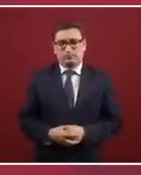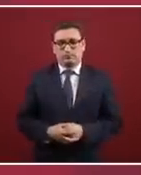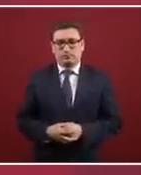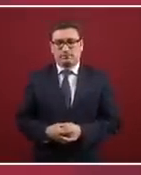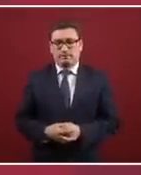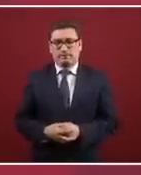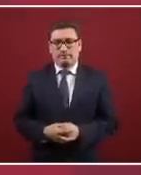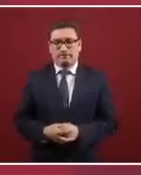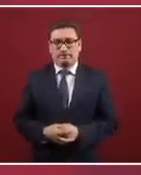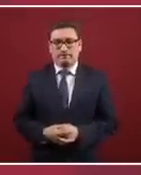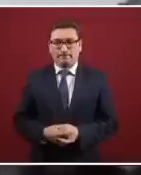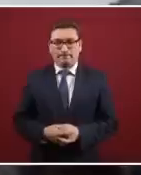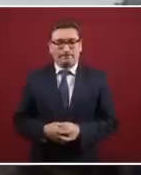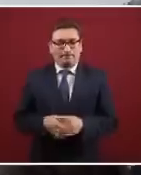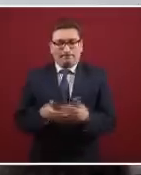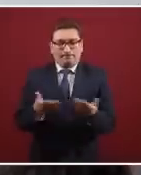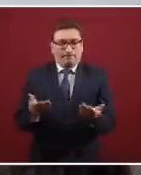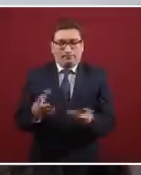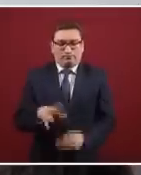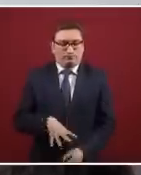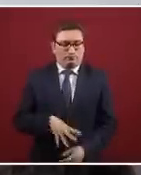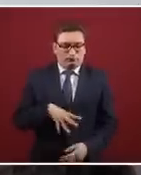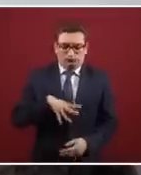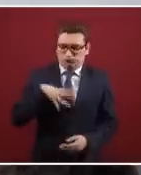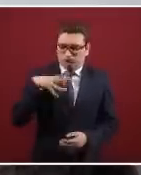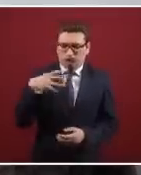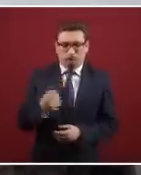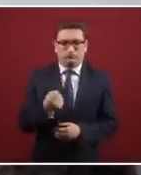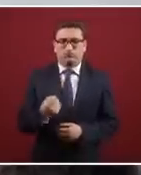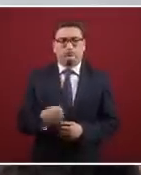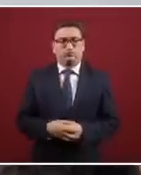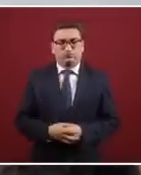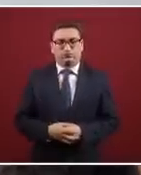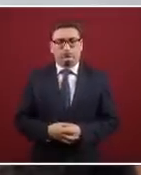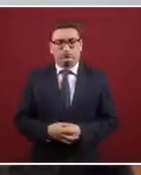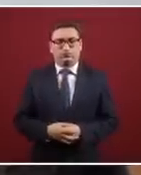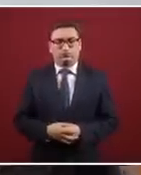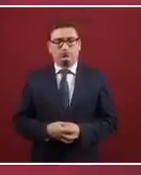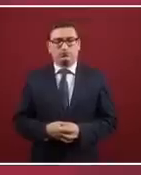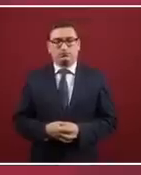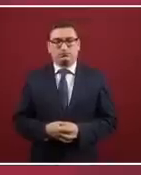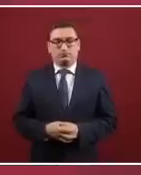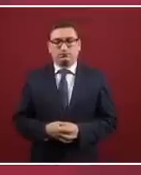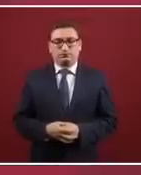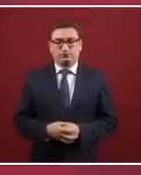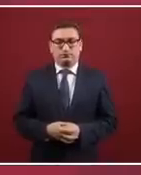Bueno, un gran abuso en ese sentido.